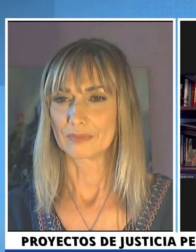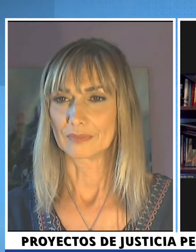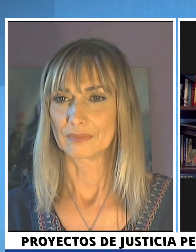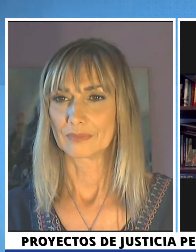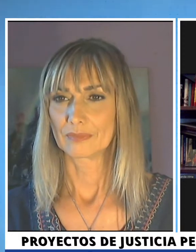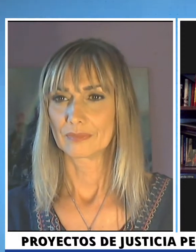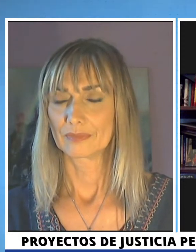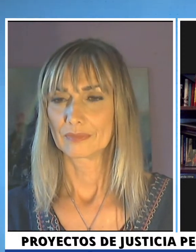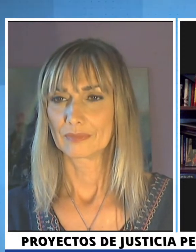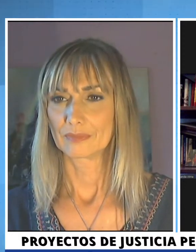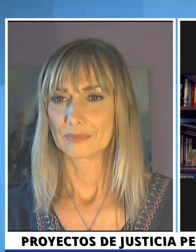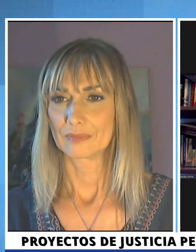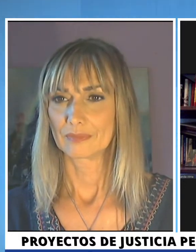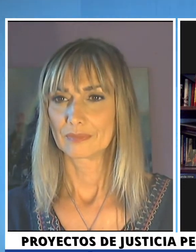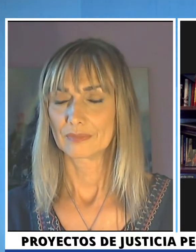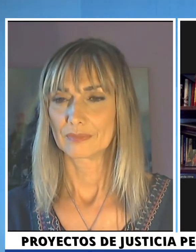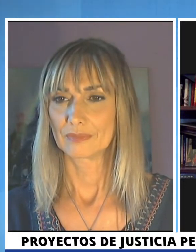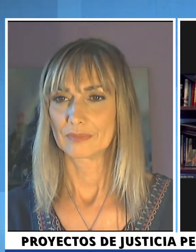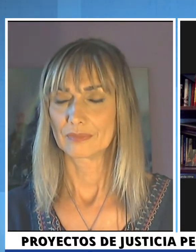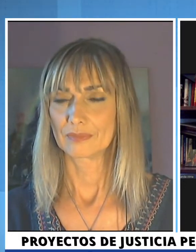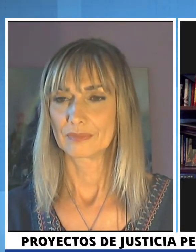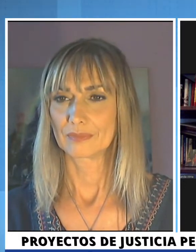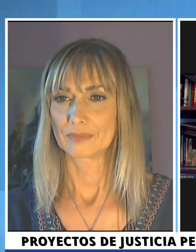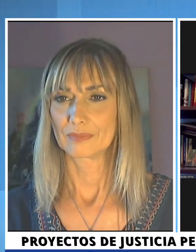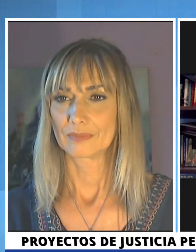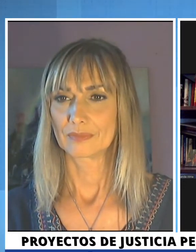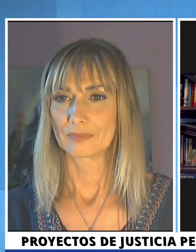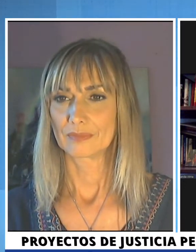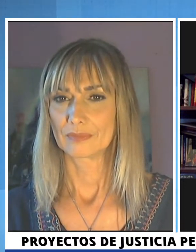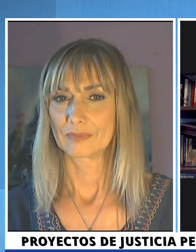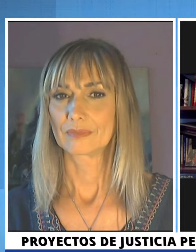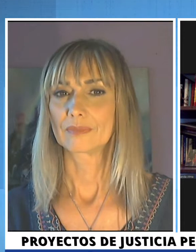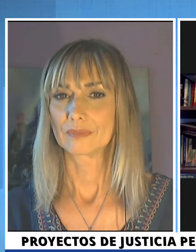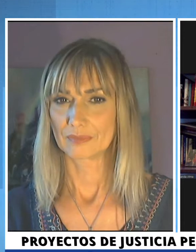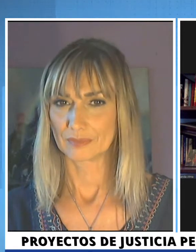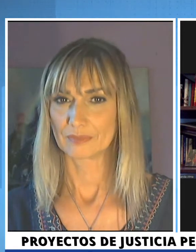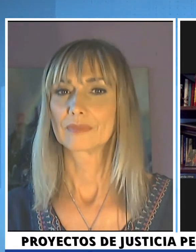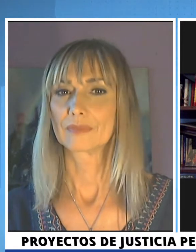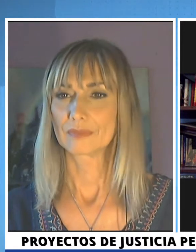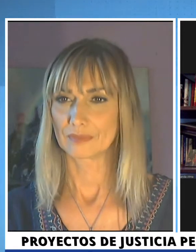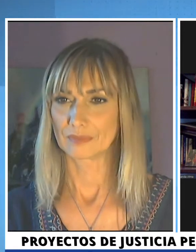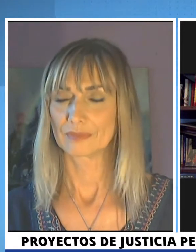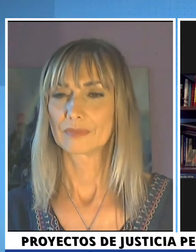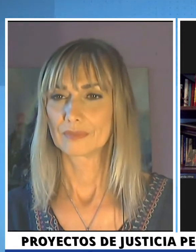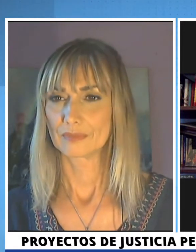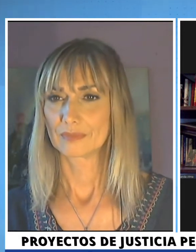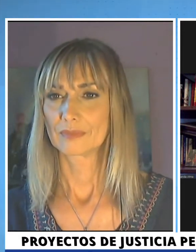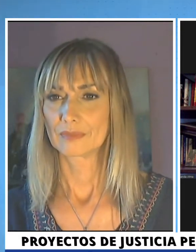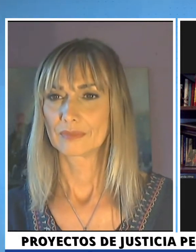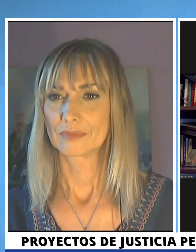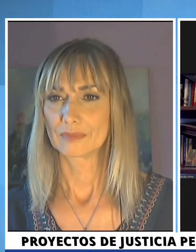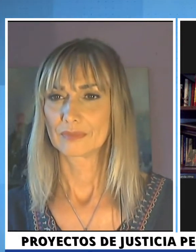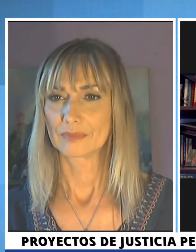mujeres o de los colectivos que hoy están o que se sienten discriminados y marginados, que existen esas herramientas para que las